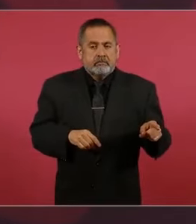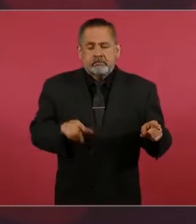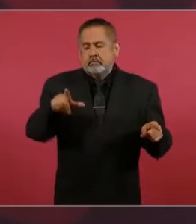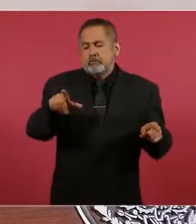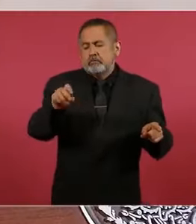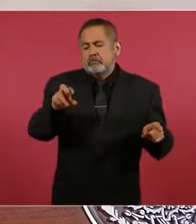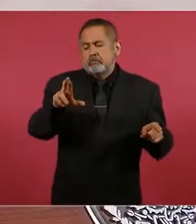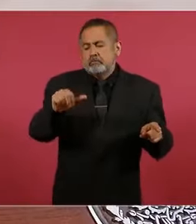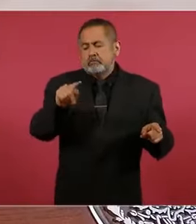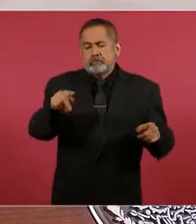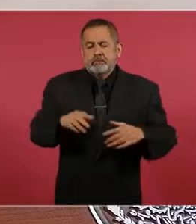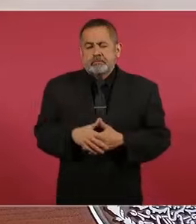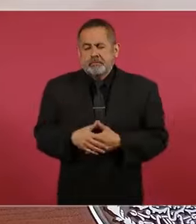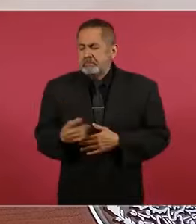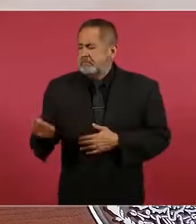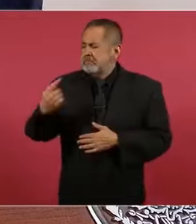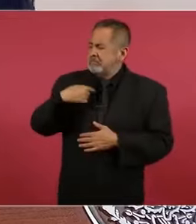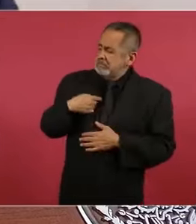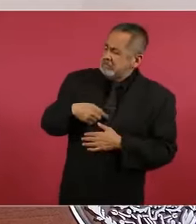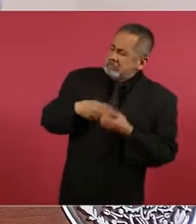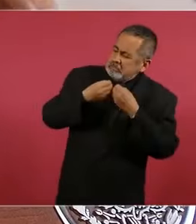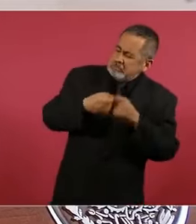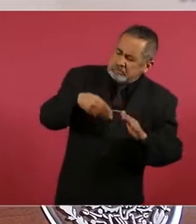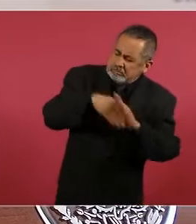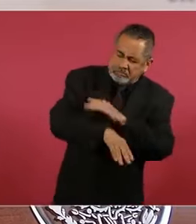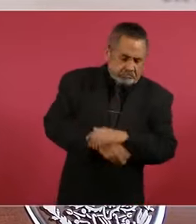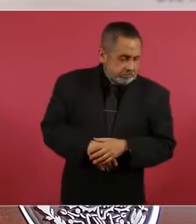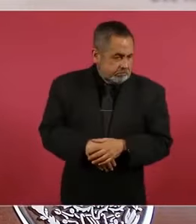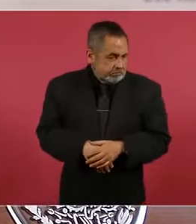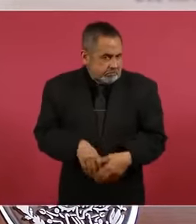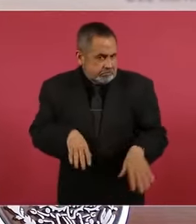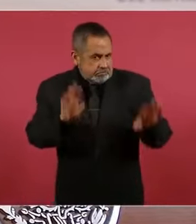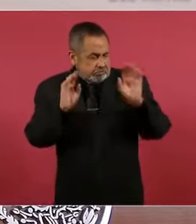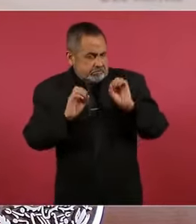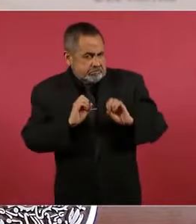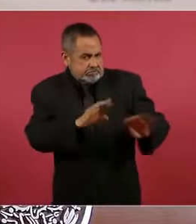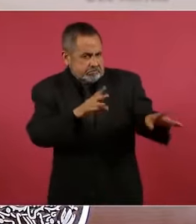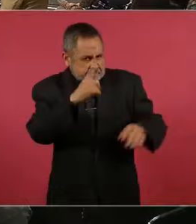Loret de Mola, no me van a doblar. No, pues.